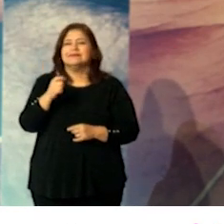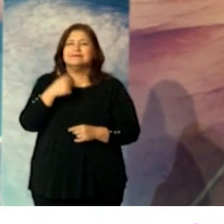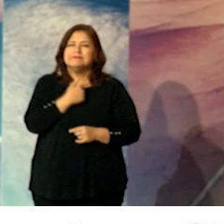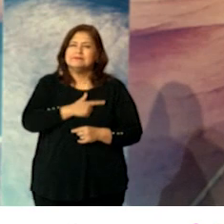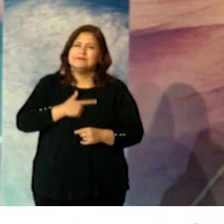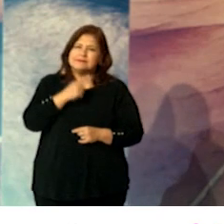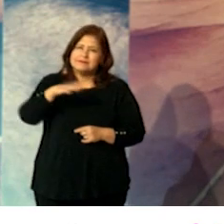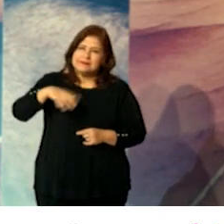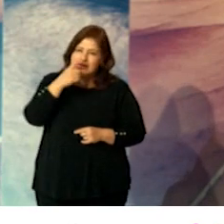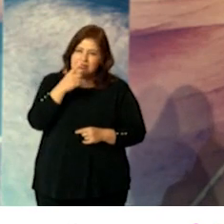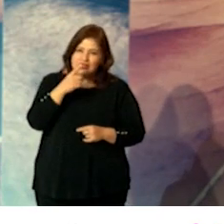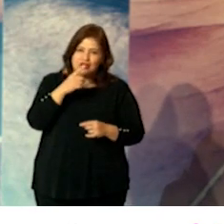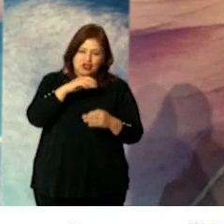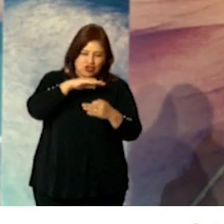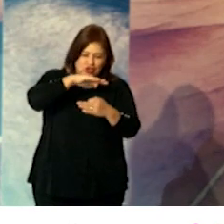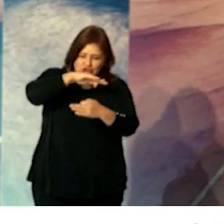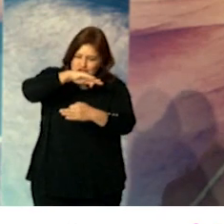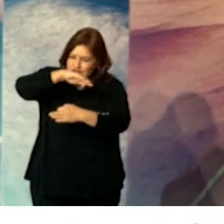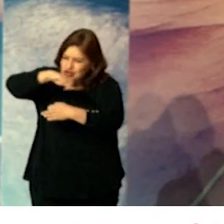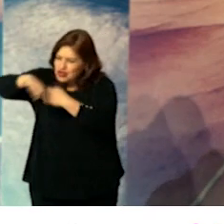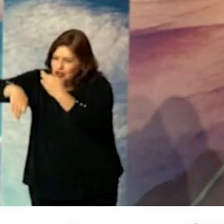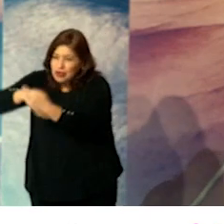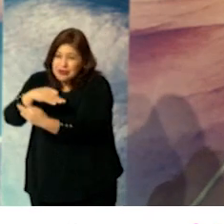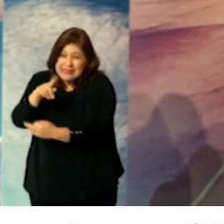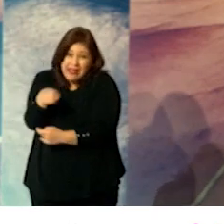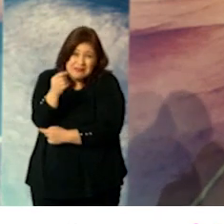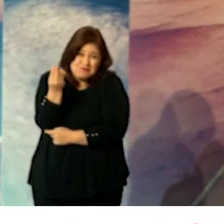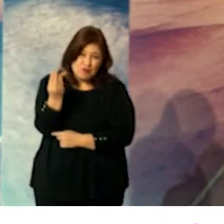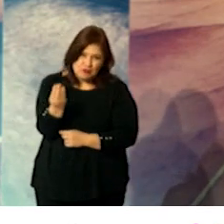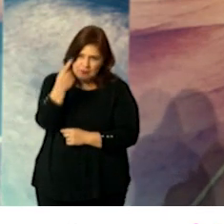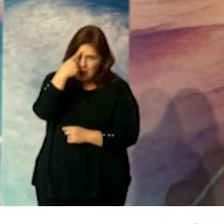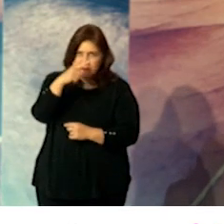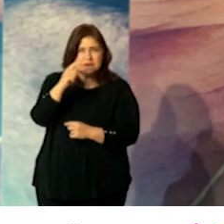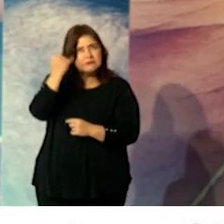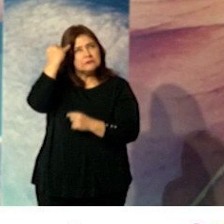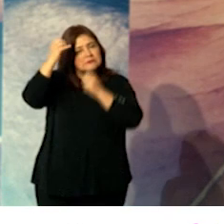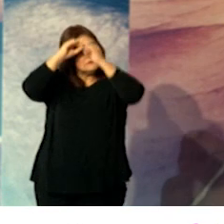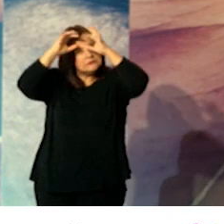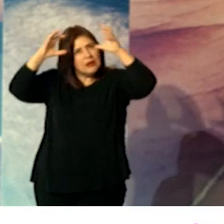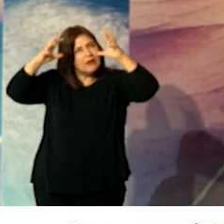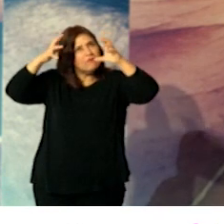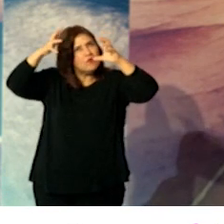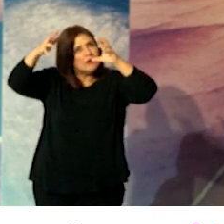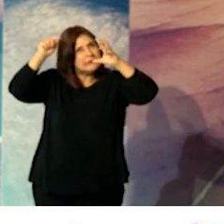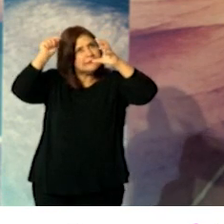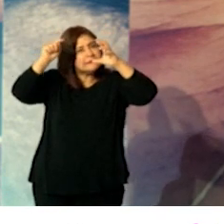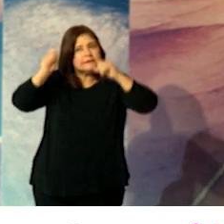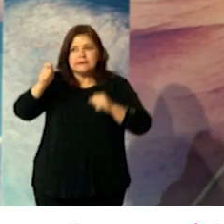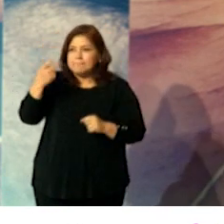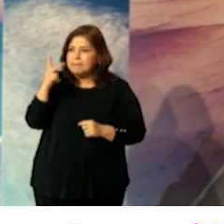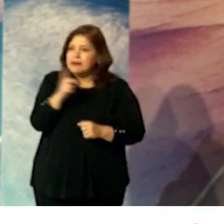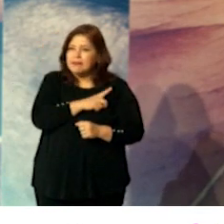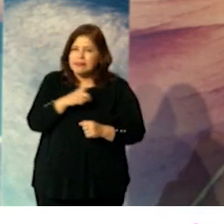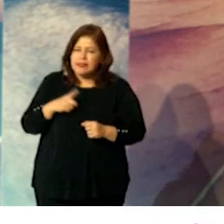decía, todos es mucho para imaginar ese tema del futuro y creo que para establecer